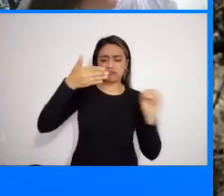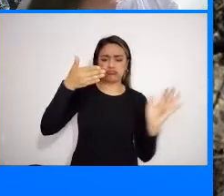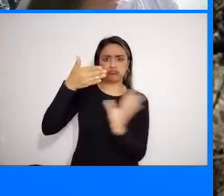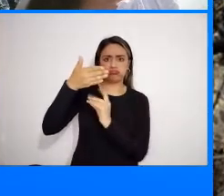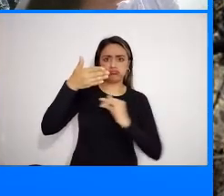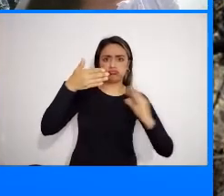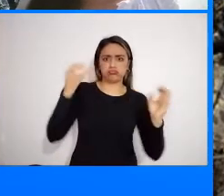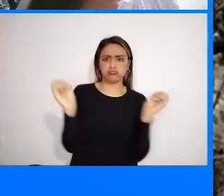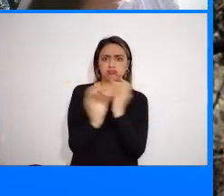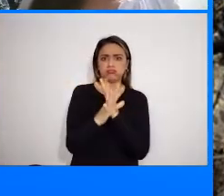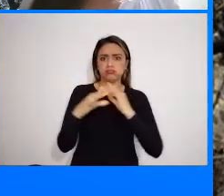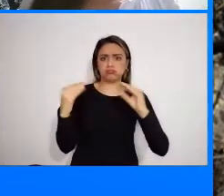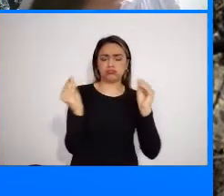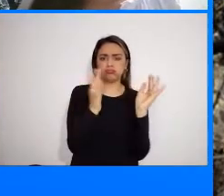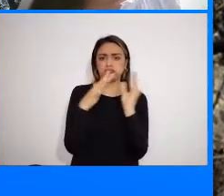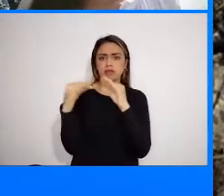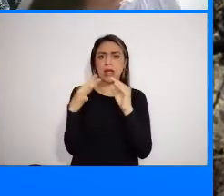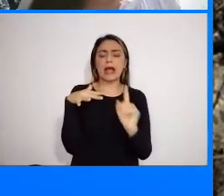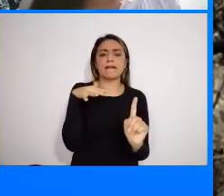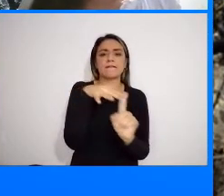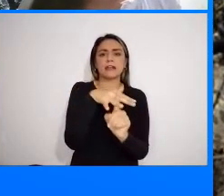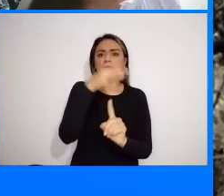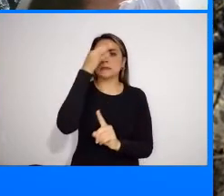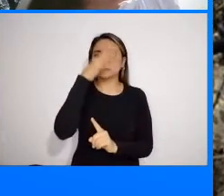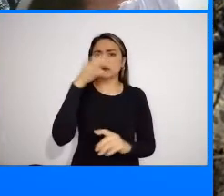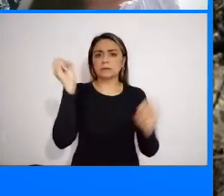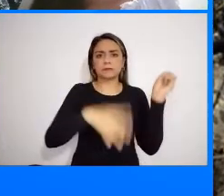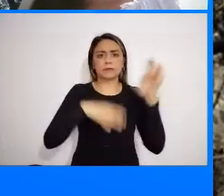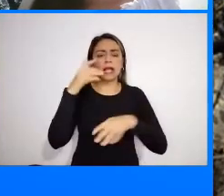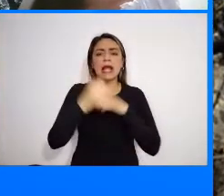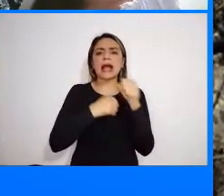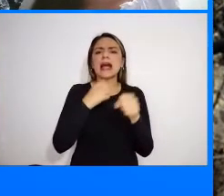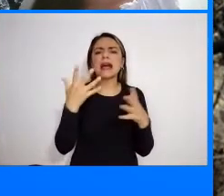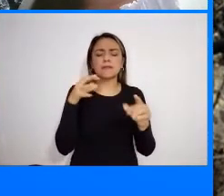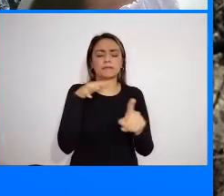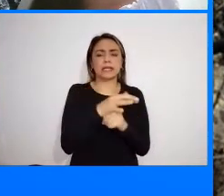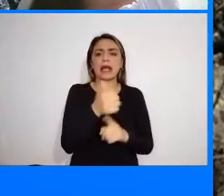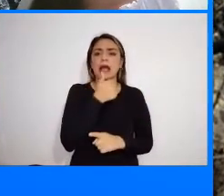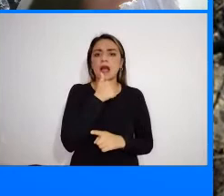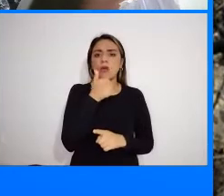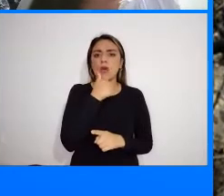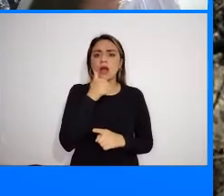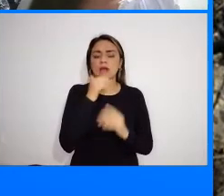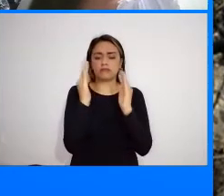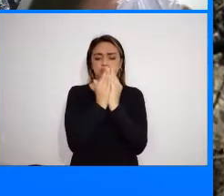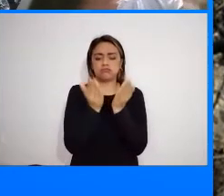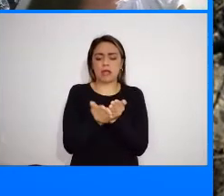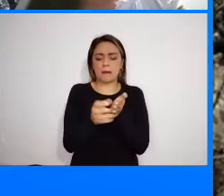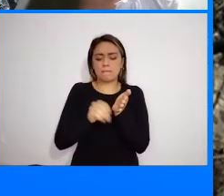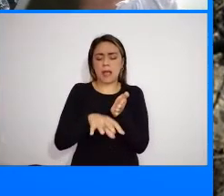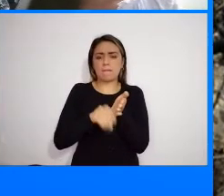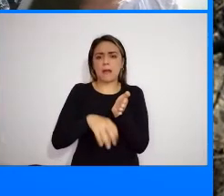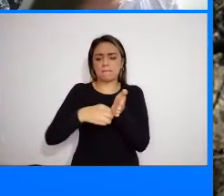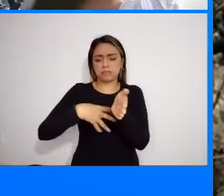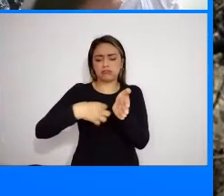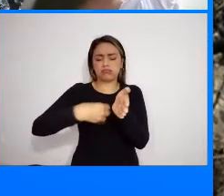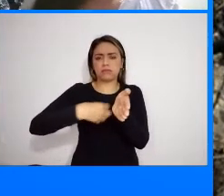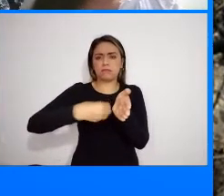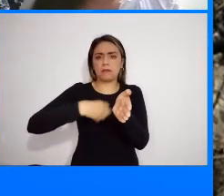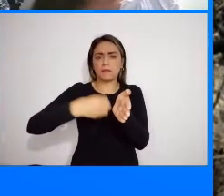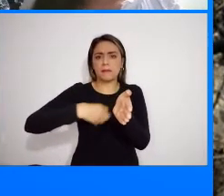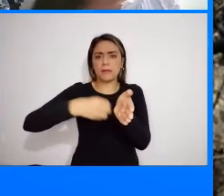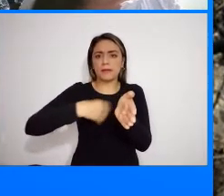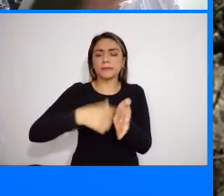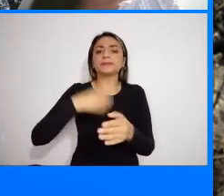Los cruceros contaminan enormemente el agua con sus vertimientos. Además, pues también contaminan